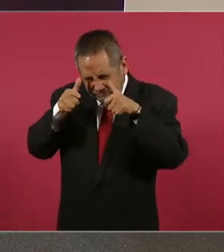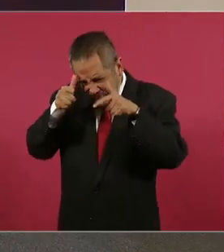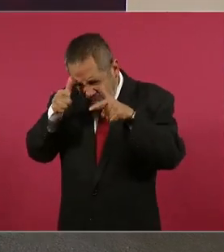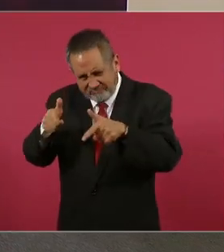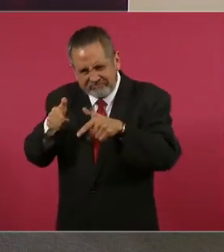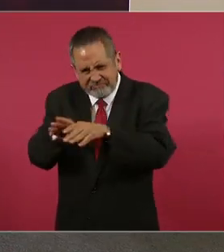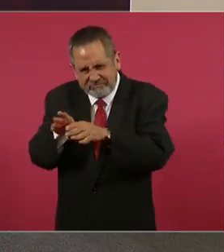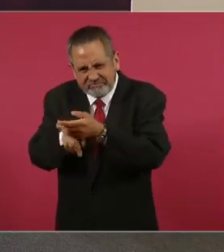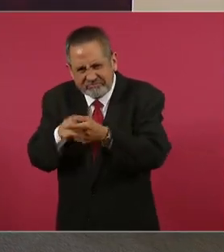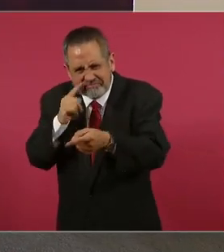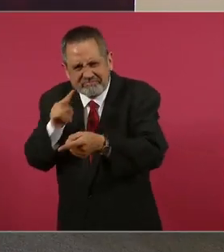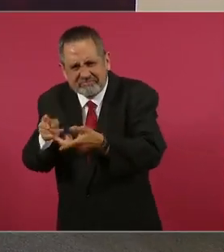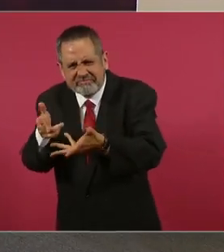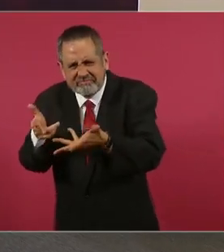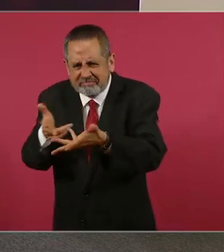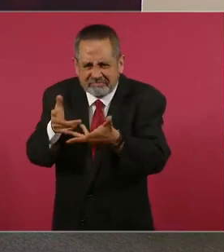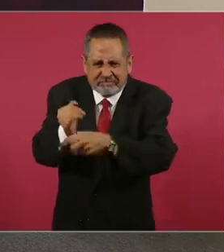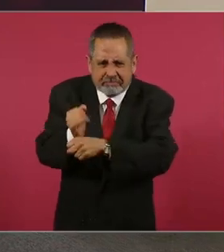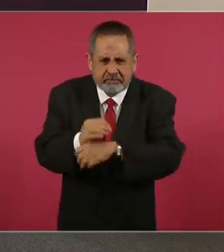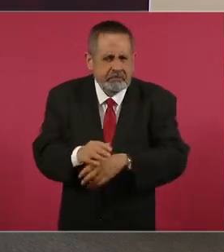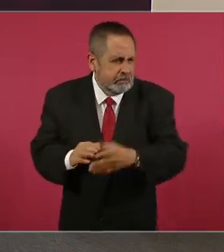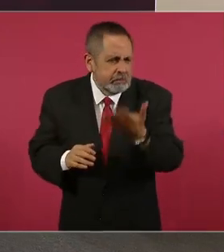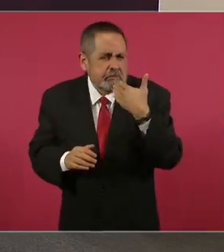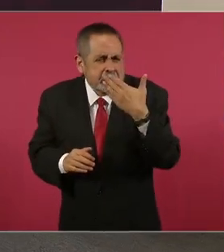también, por eso no está mal